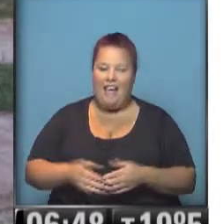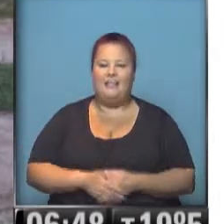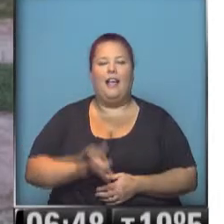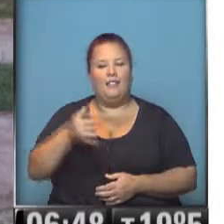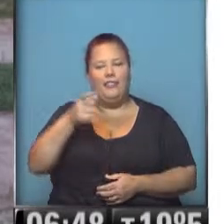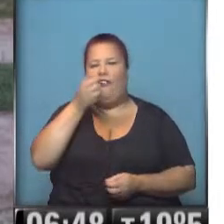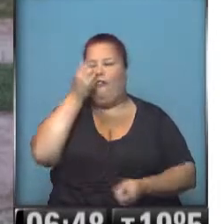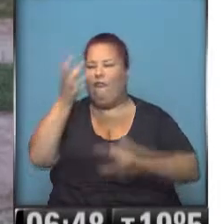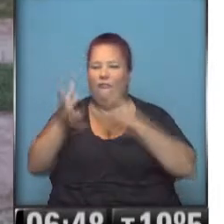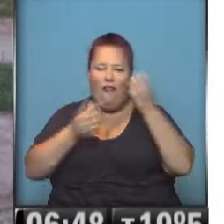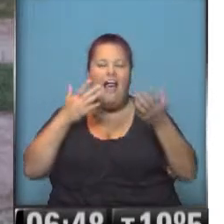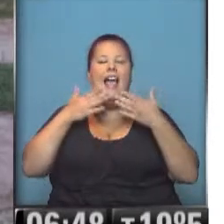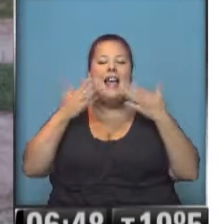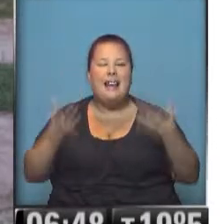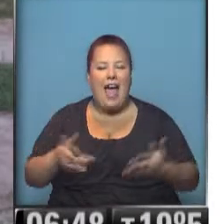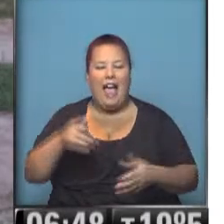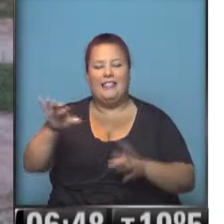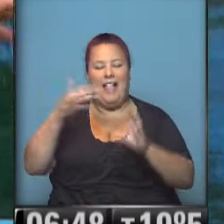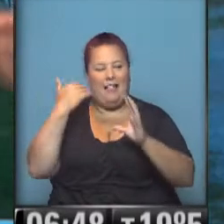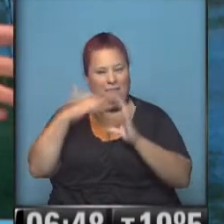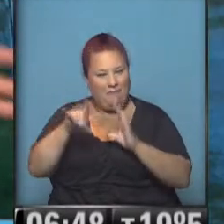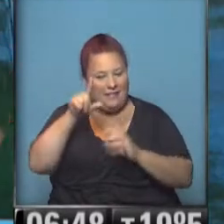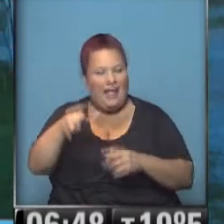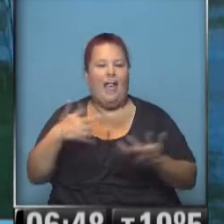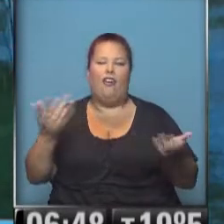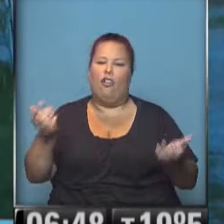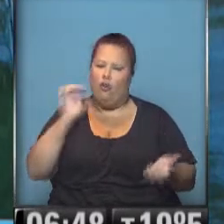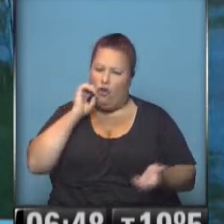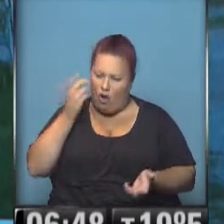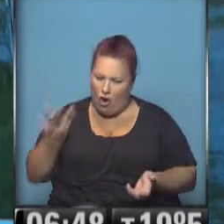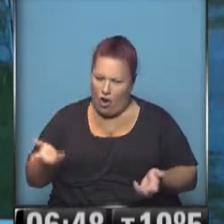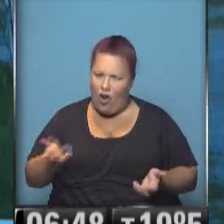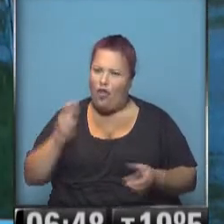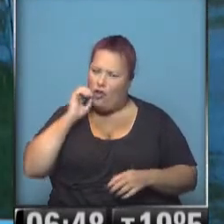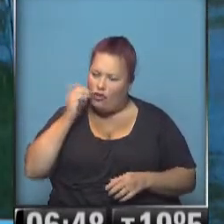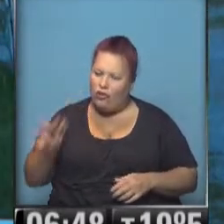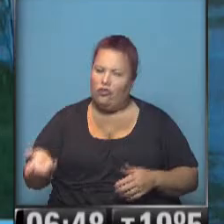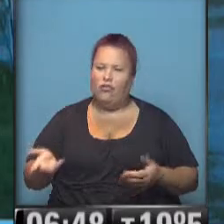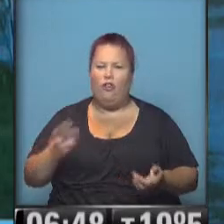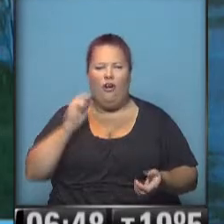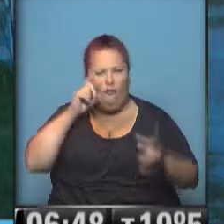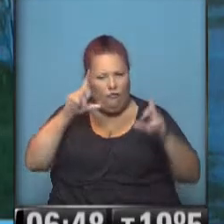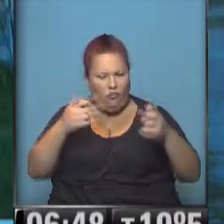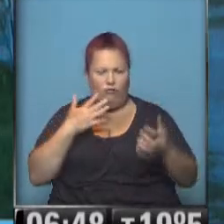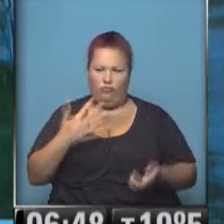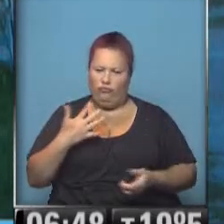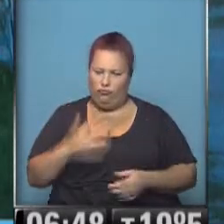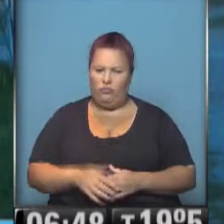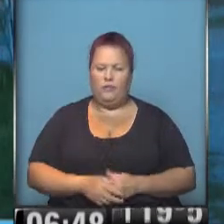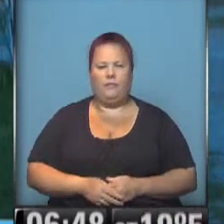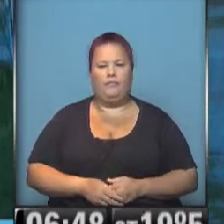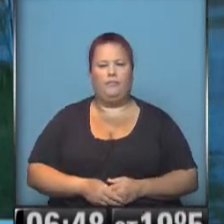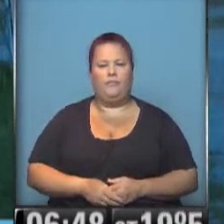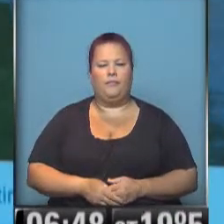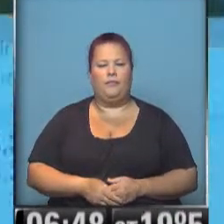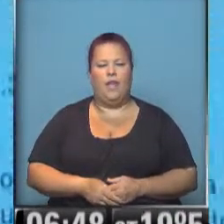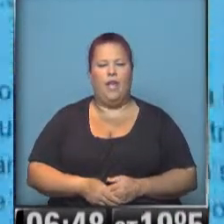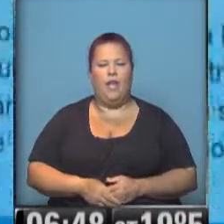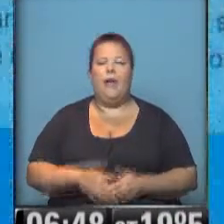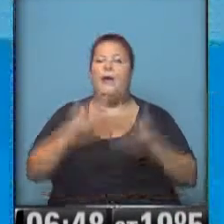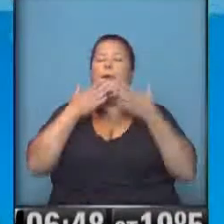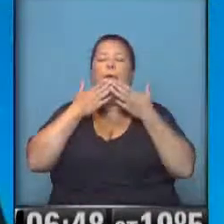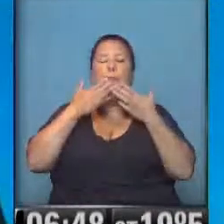esas flores, gracias por tu mensaje, por estar... Che, qué lindo, qué linda, qué buena foto que sacaste.